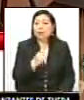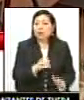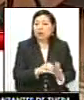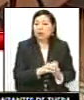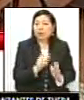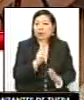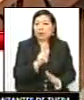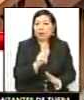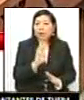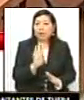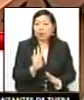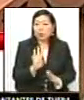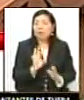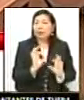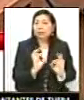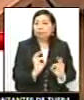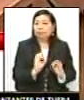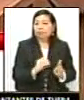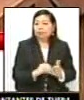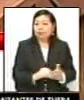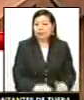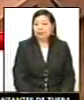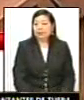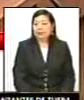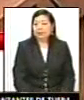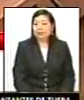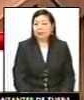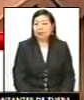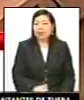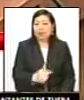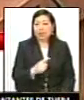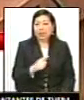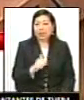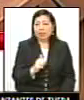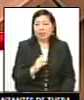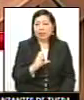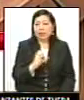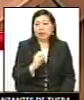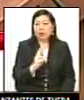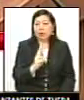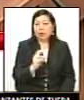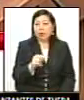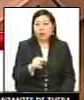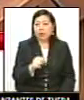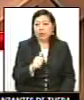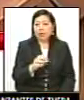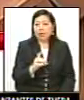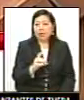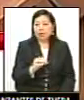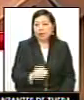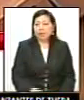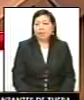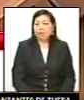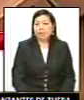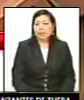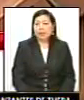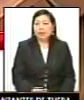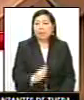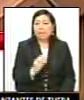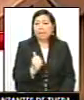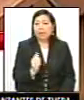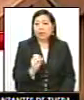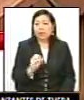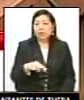número 34, la misma que está formulada por el ciudadano Luis Alcides Coronado Prieto contra el ministro del Interior, Carlos Basombrío